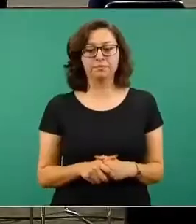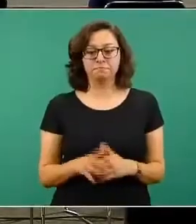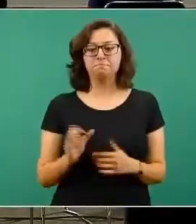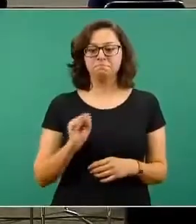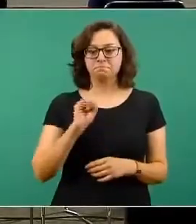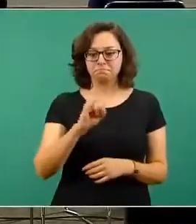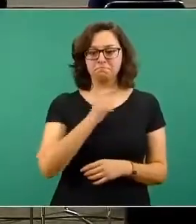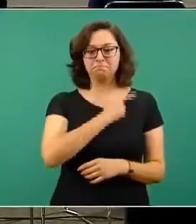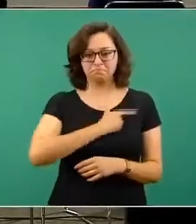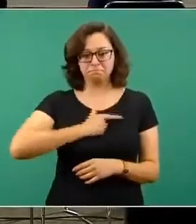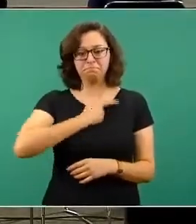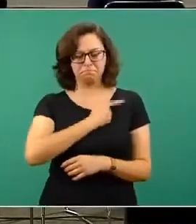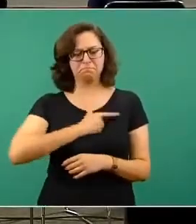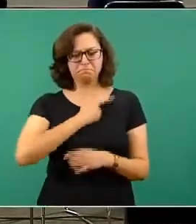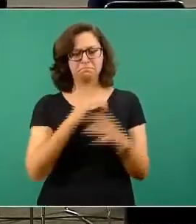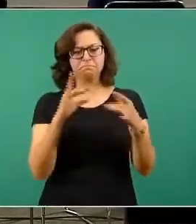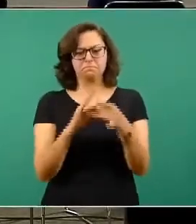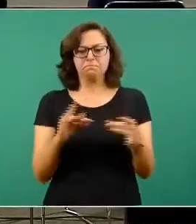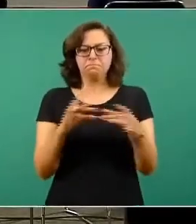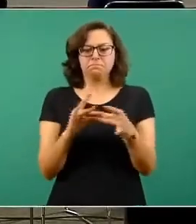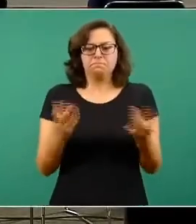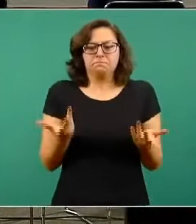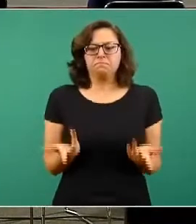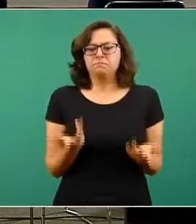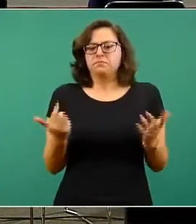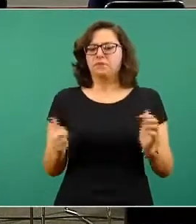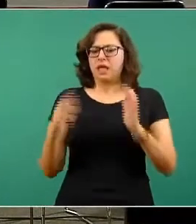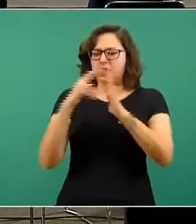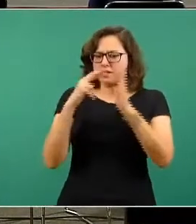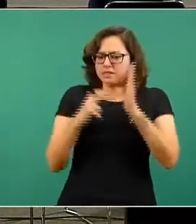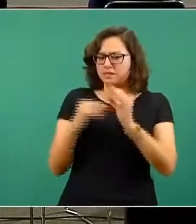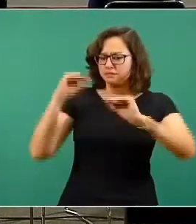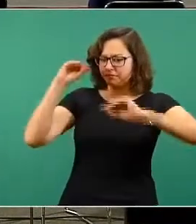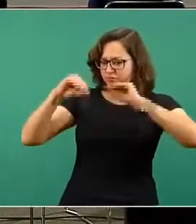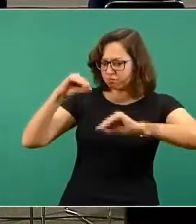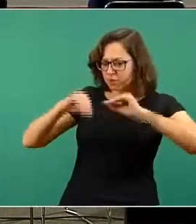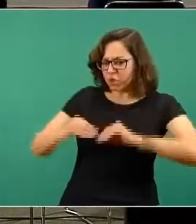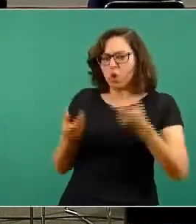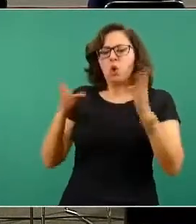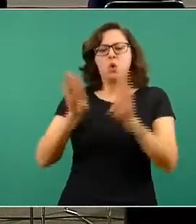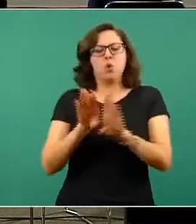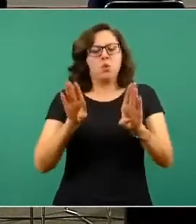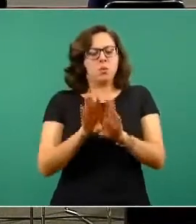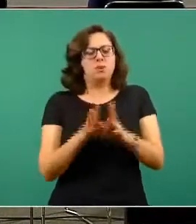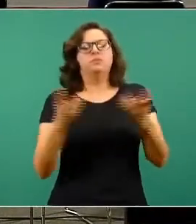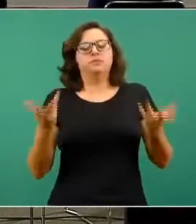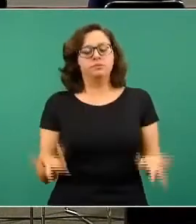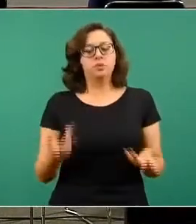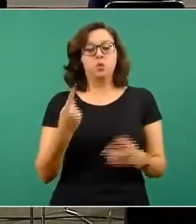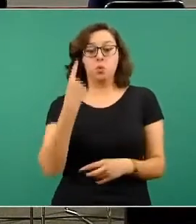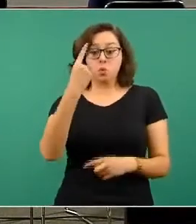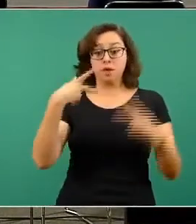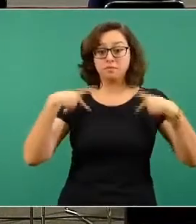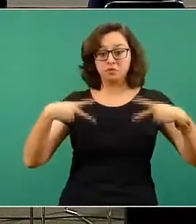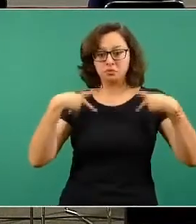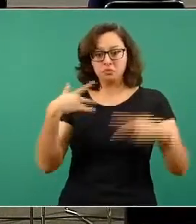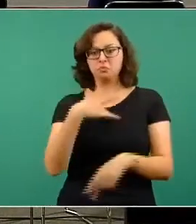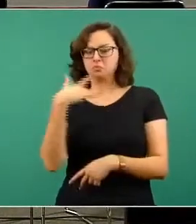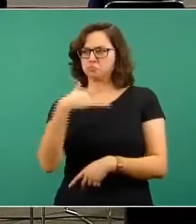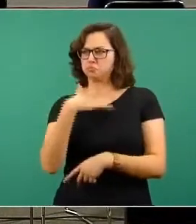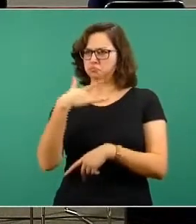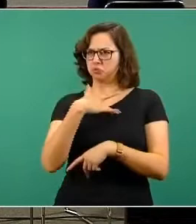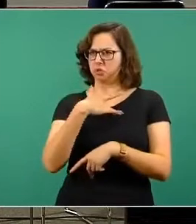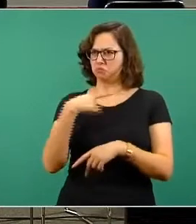hecho, los protocolos, inician, nos vamos un paso atrás, desde el momento en que una persona toma la decisión de realizar un